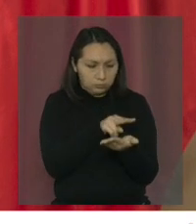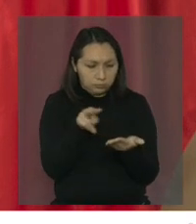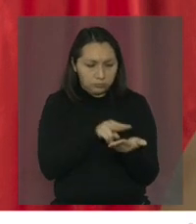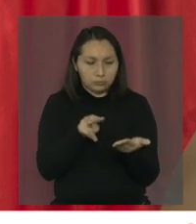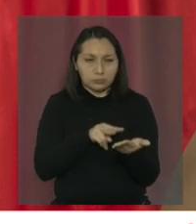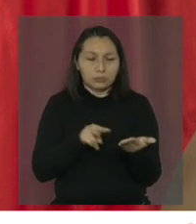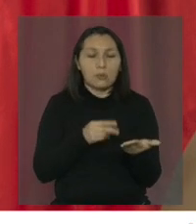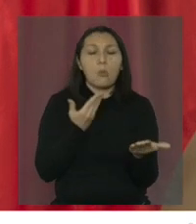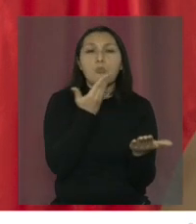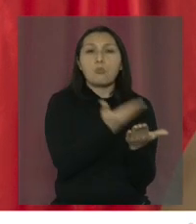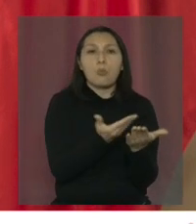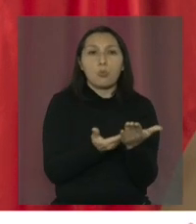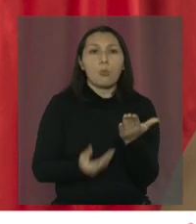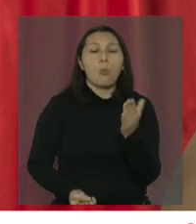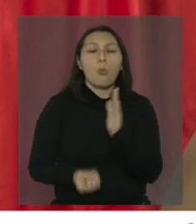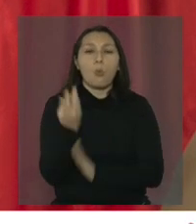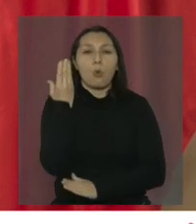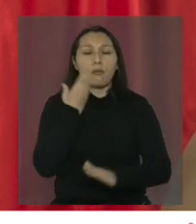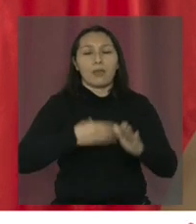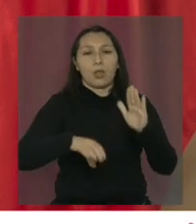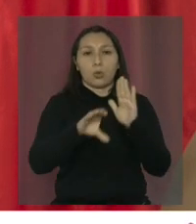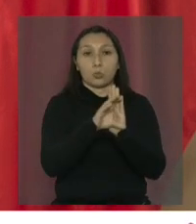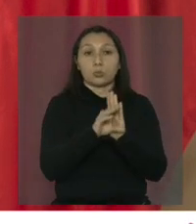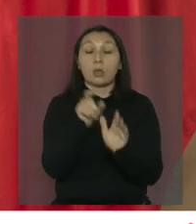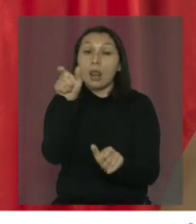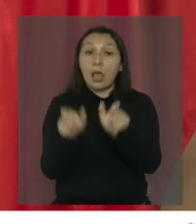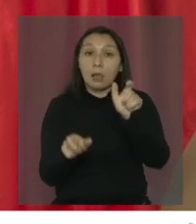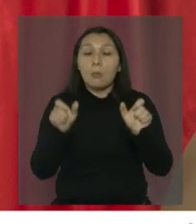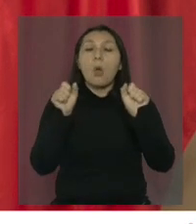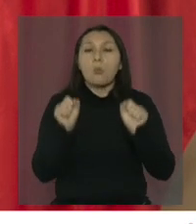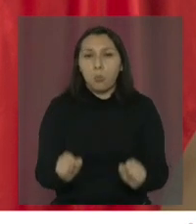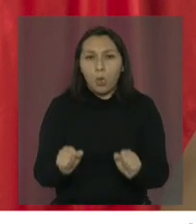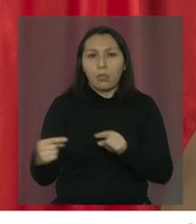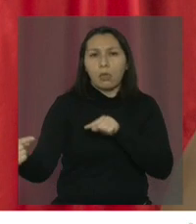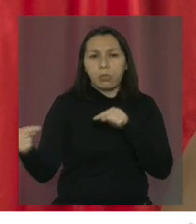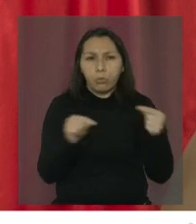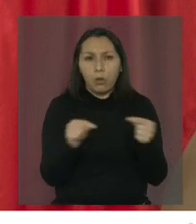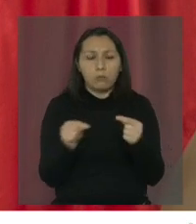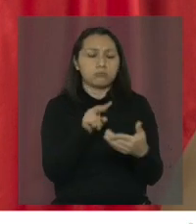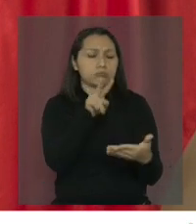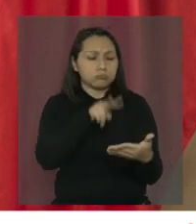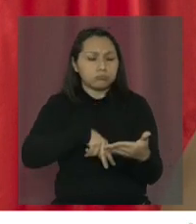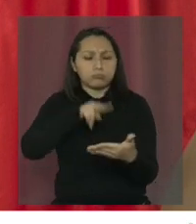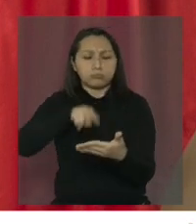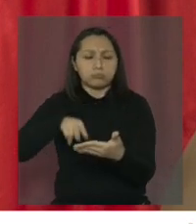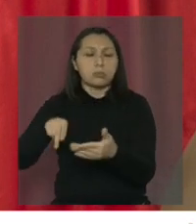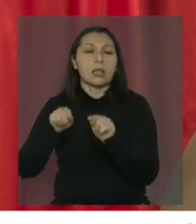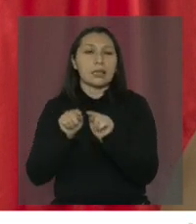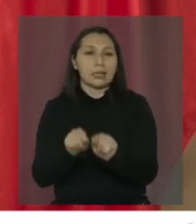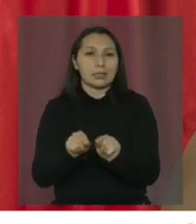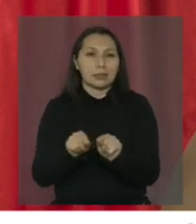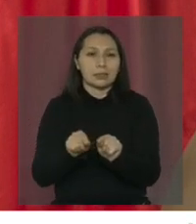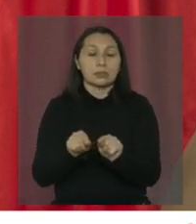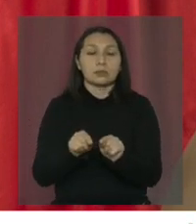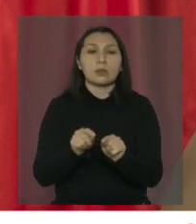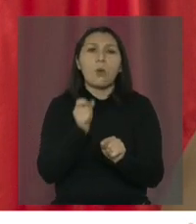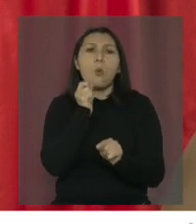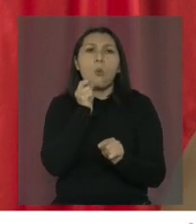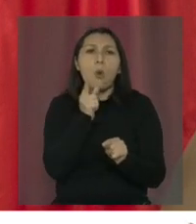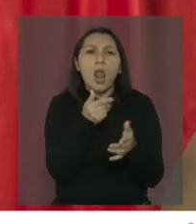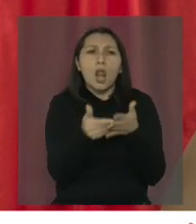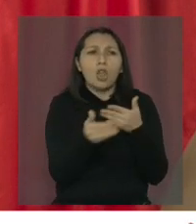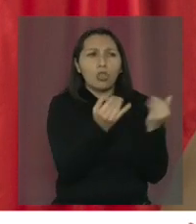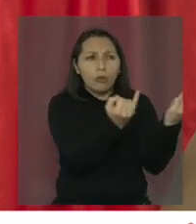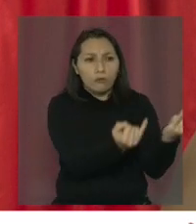texto de propuestas de la nueva constitución la ciudadanía va a poder discutir con altura de miras en torno a la fuente